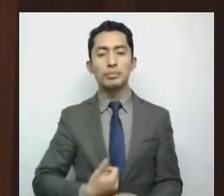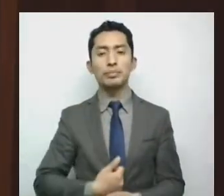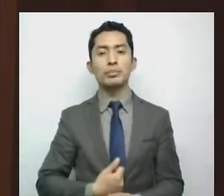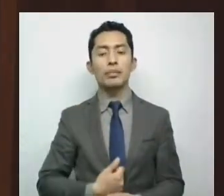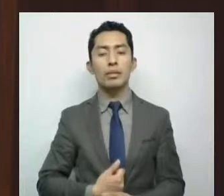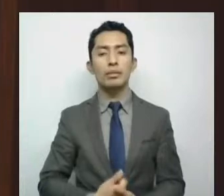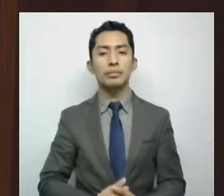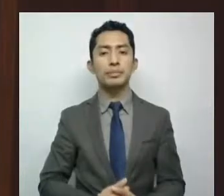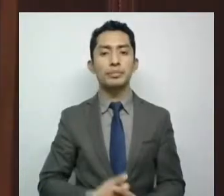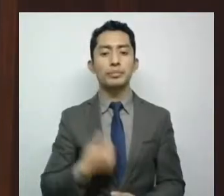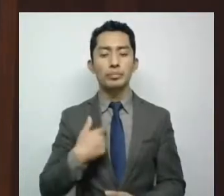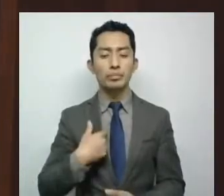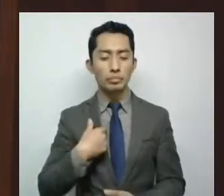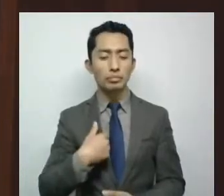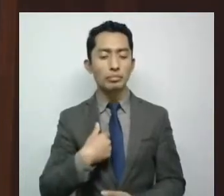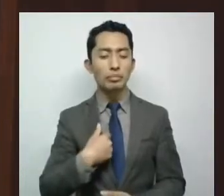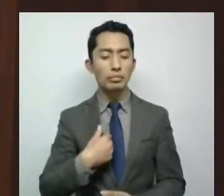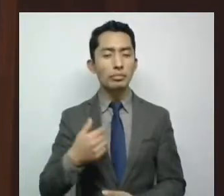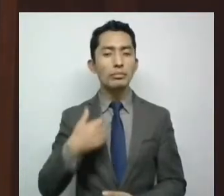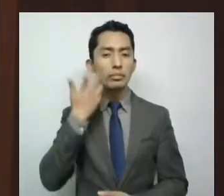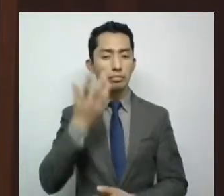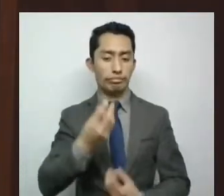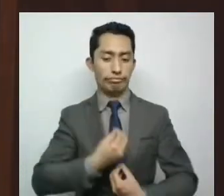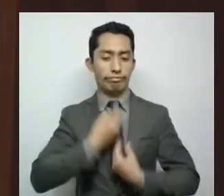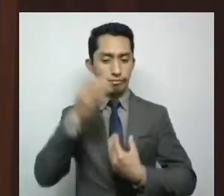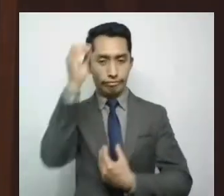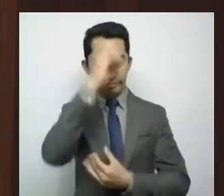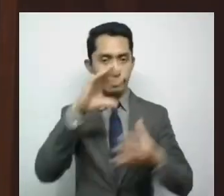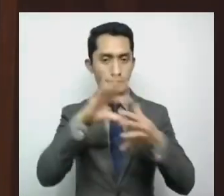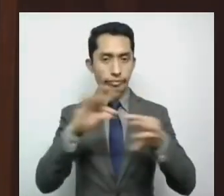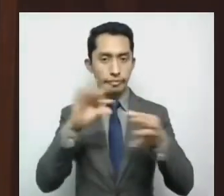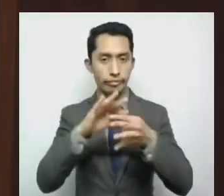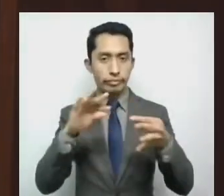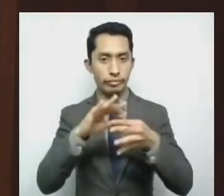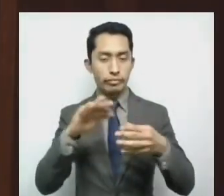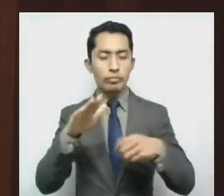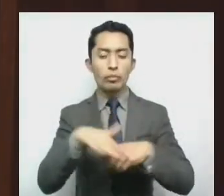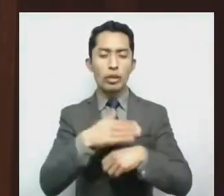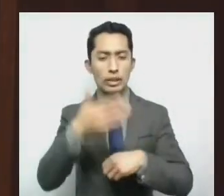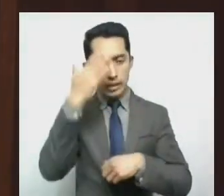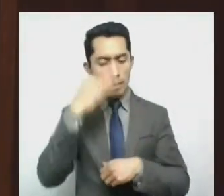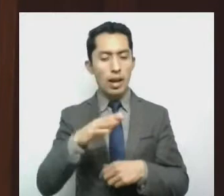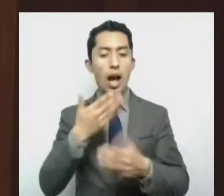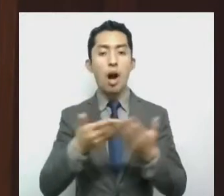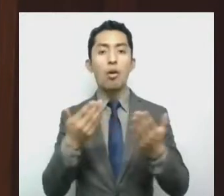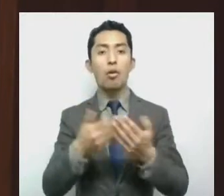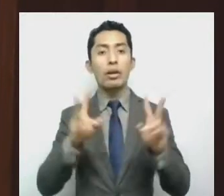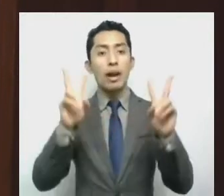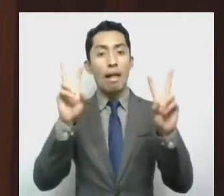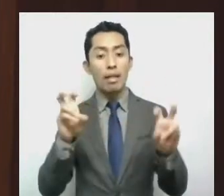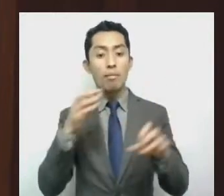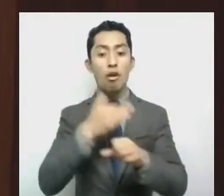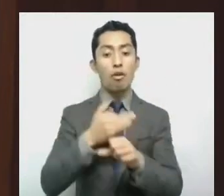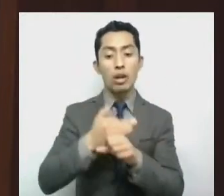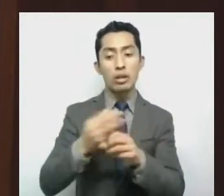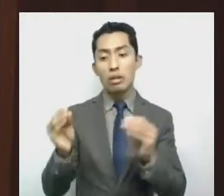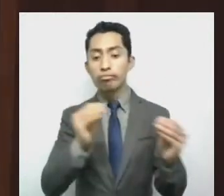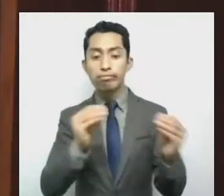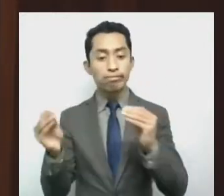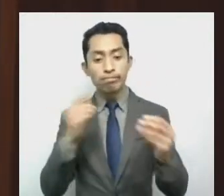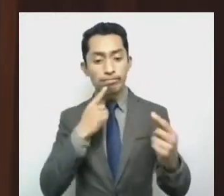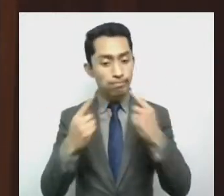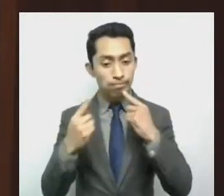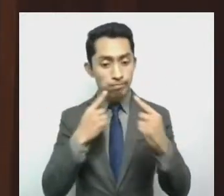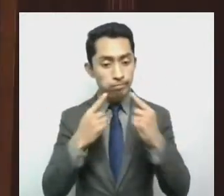el uso de la palabra por el tema que estamos ventilando en este momento y que me parece de la